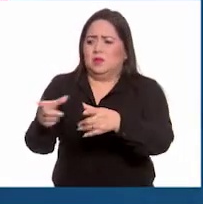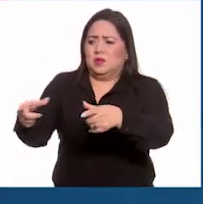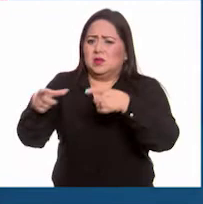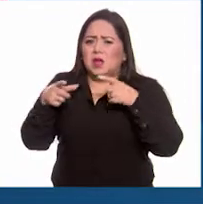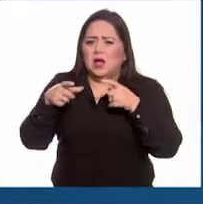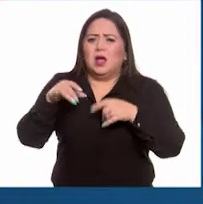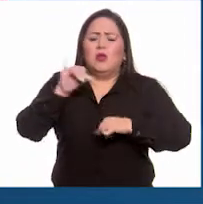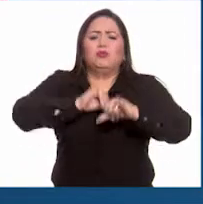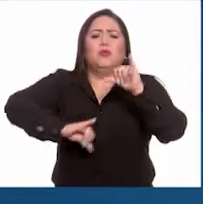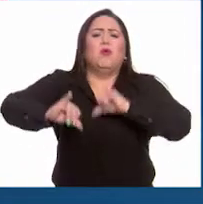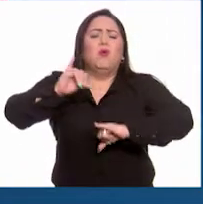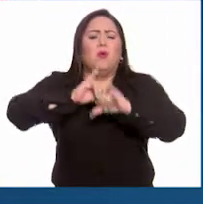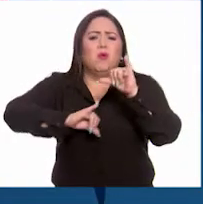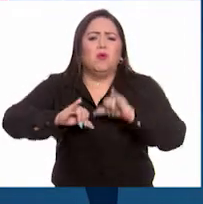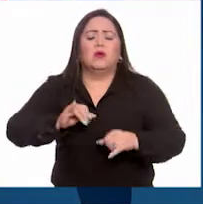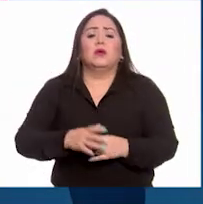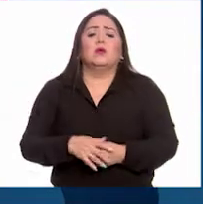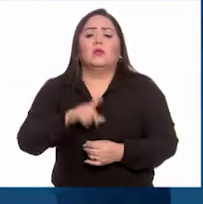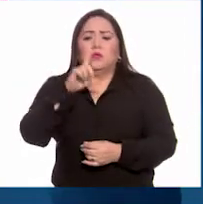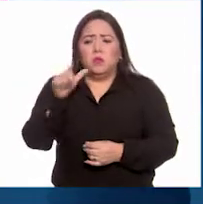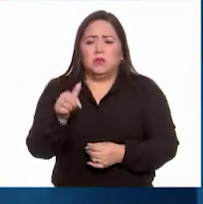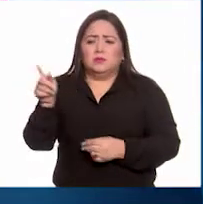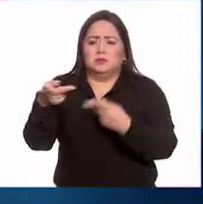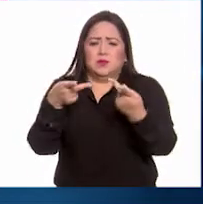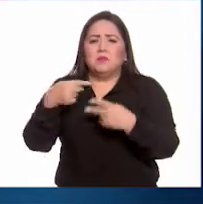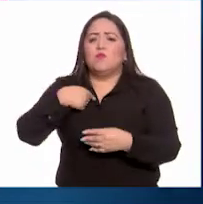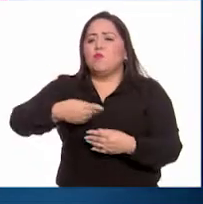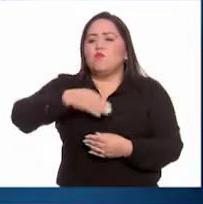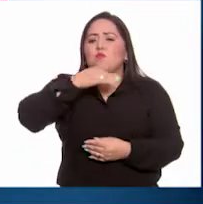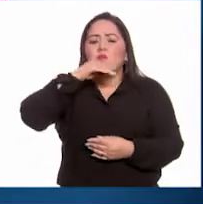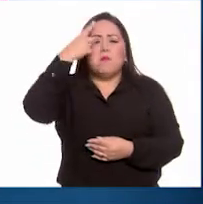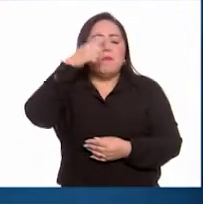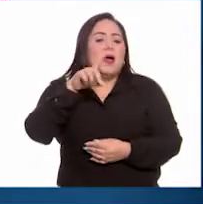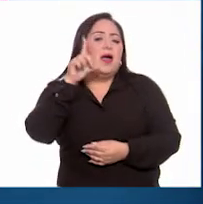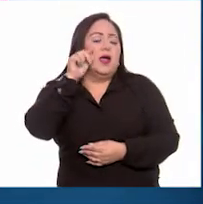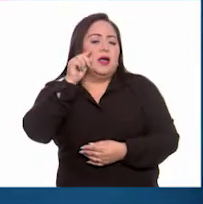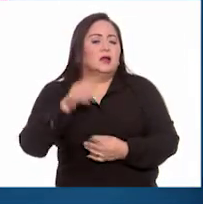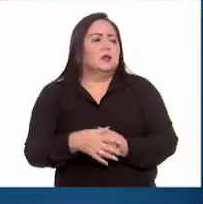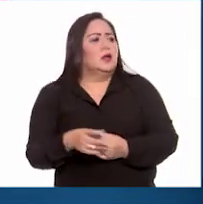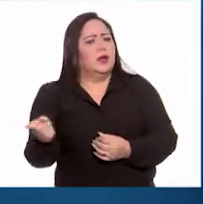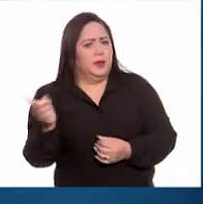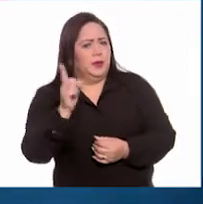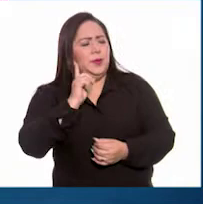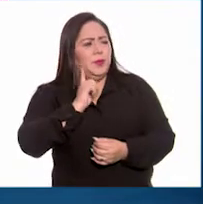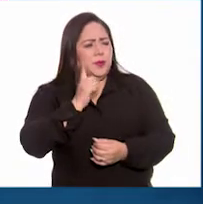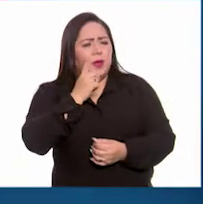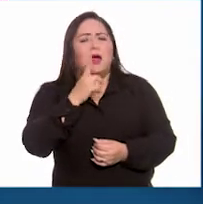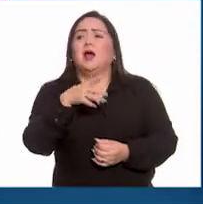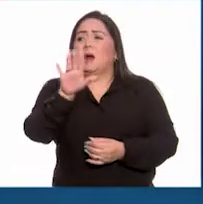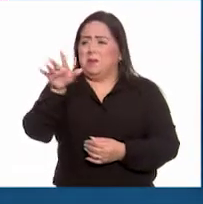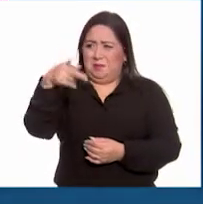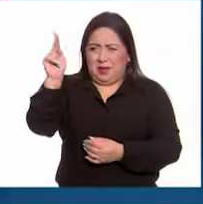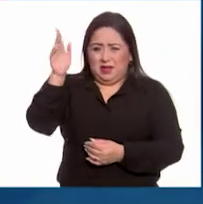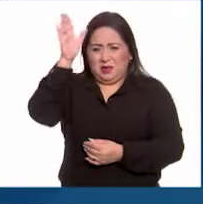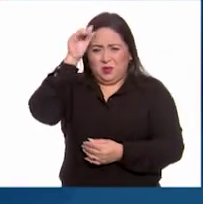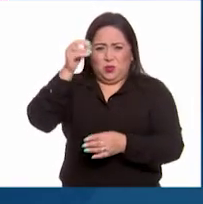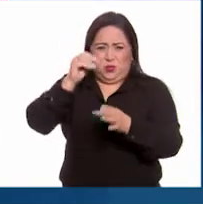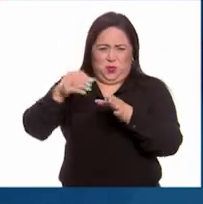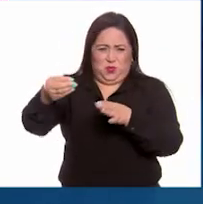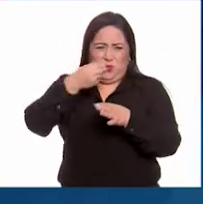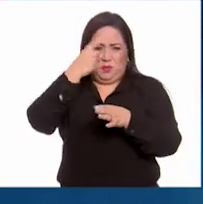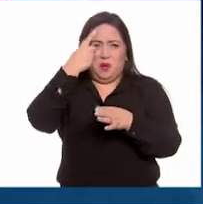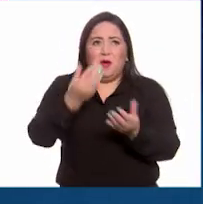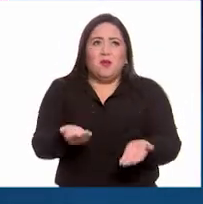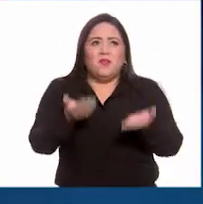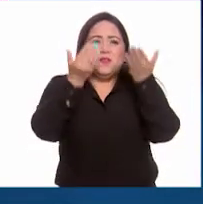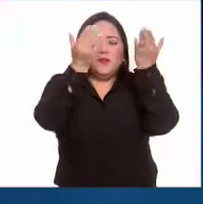jícara de atole y luego preparas mi pozol para mañana. Ah, y un poco de zacap para la